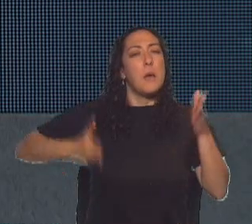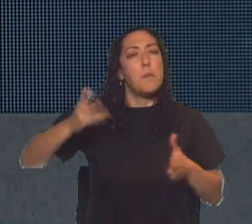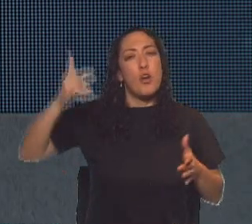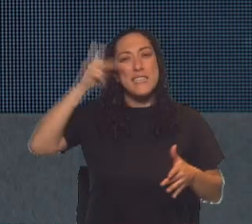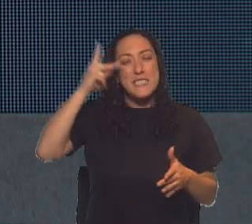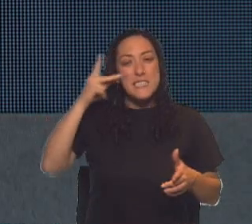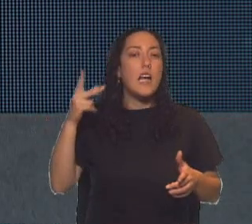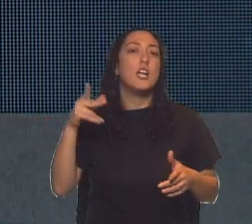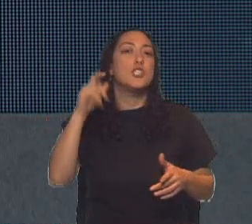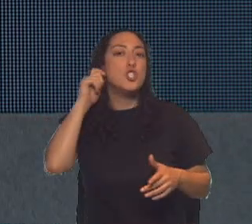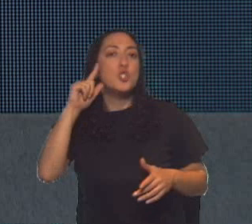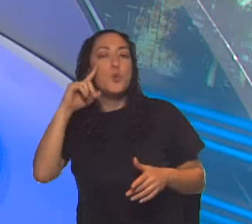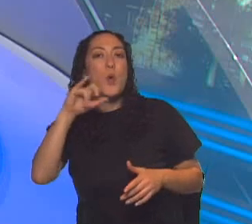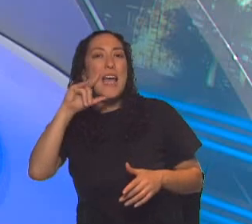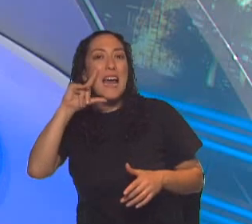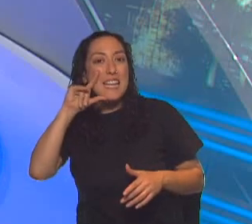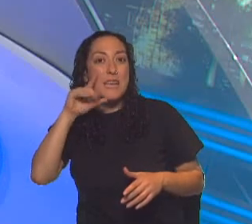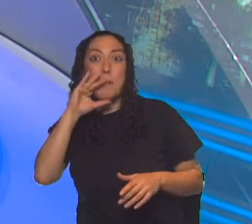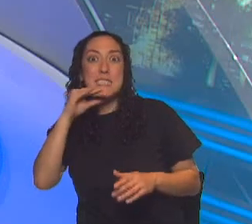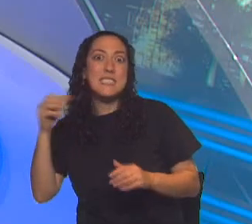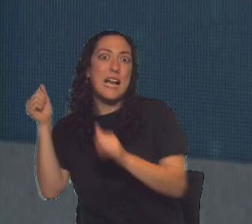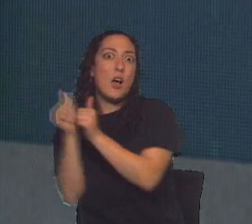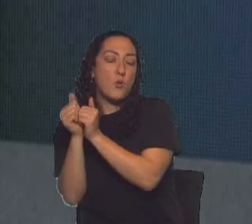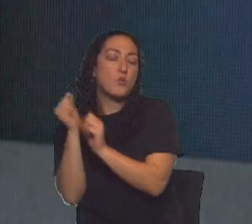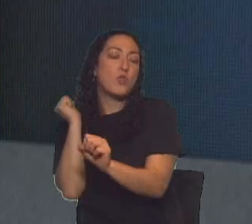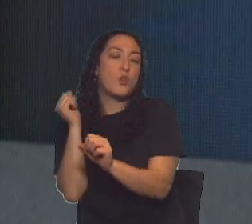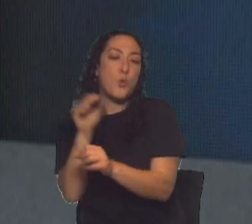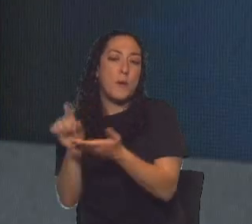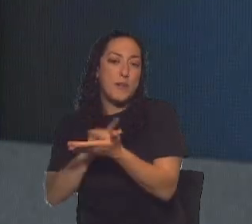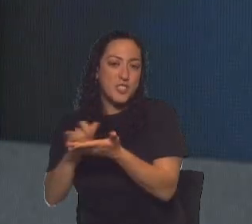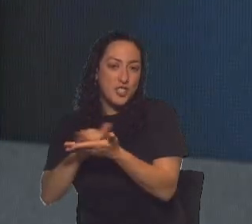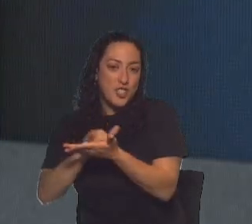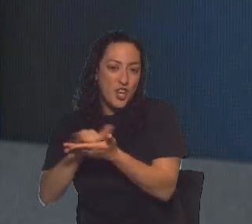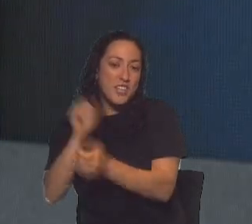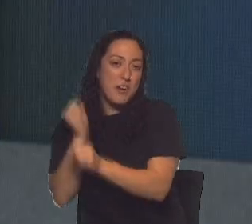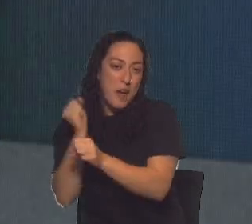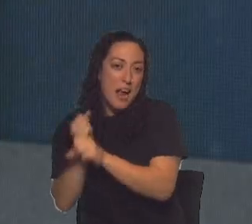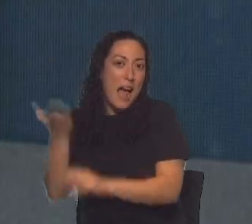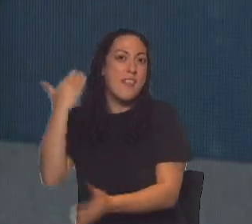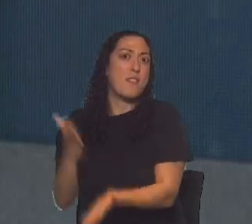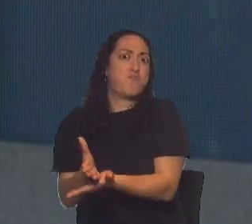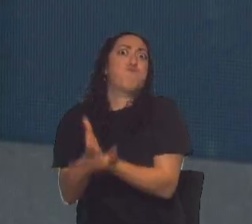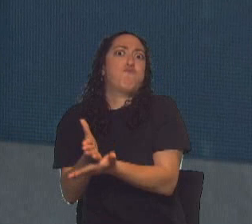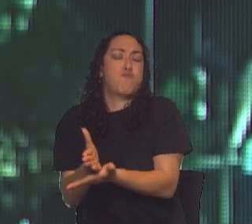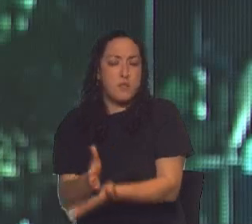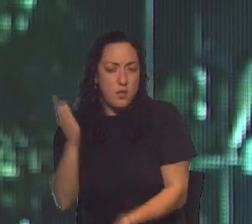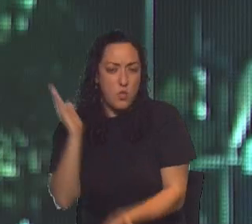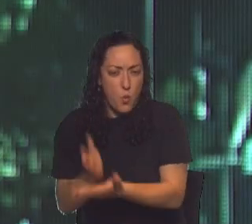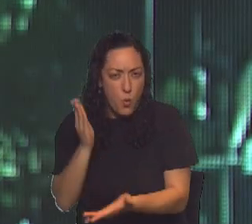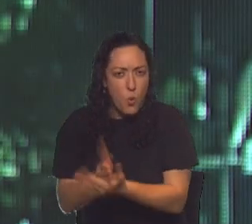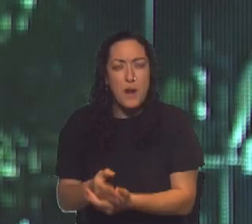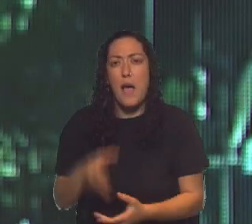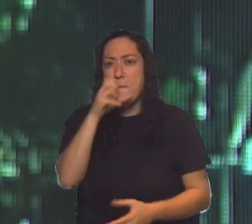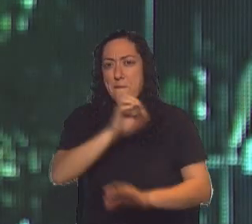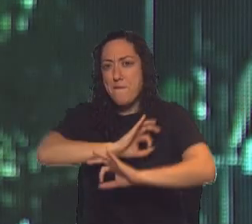giuliani a Nueva York sí s el intendente de Nueva York que era manoa que se hizo famoso